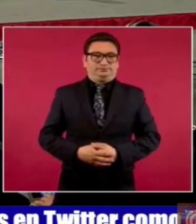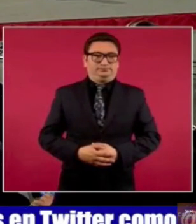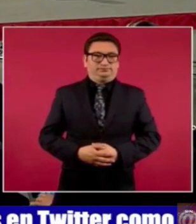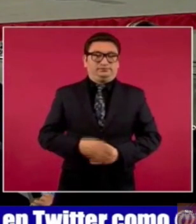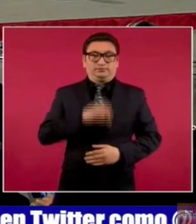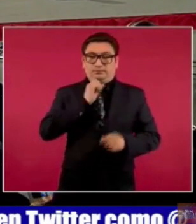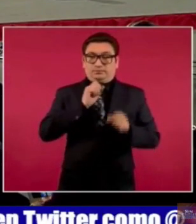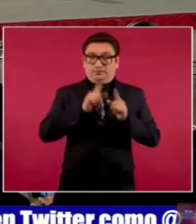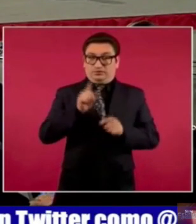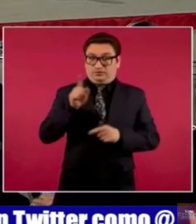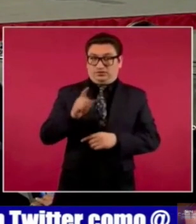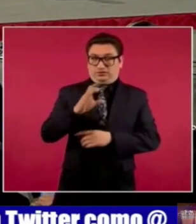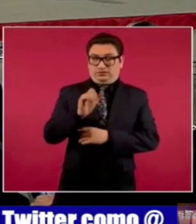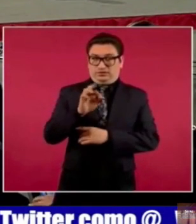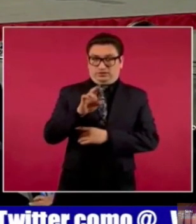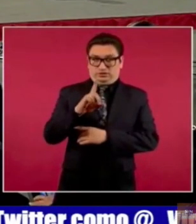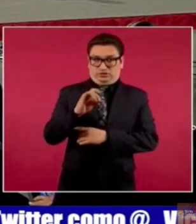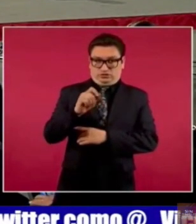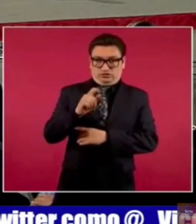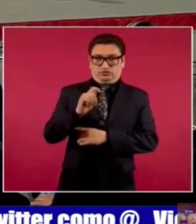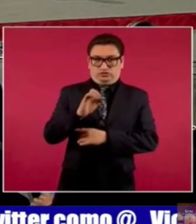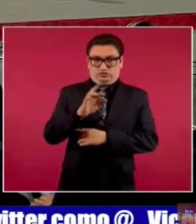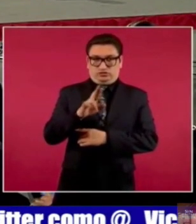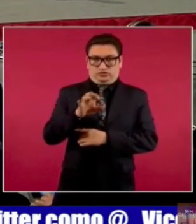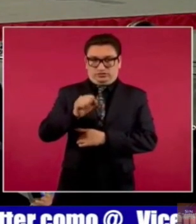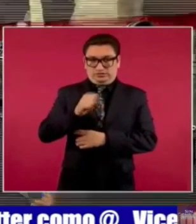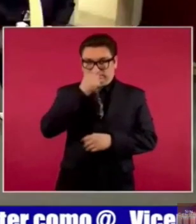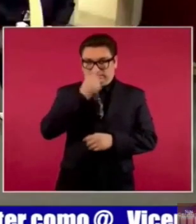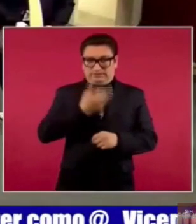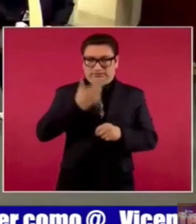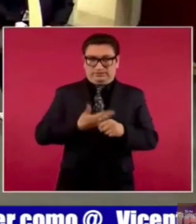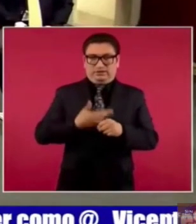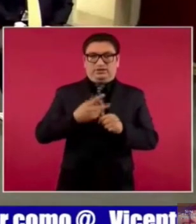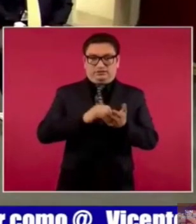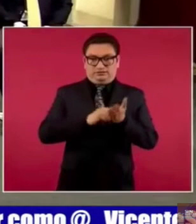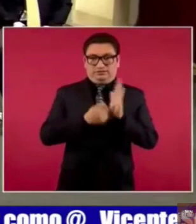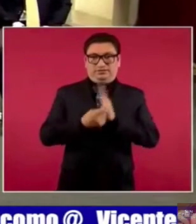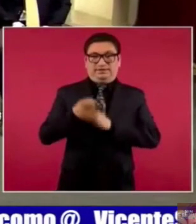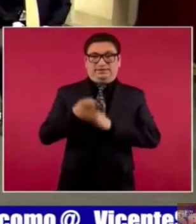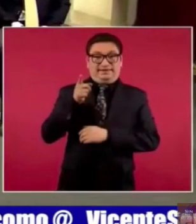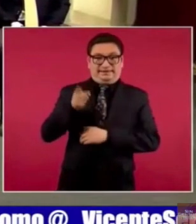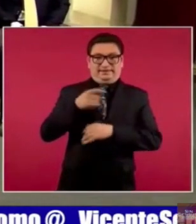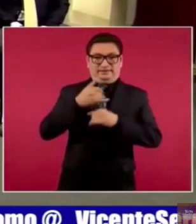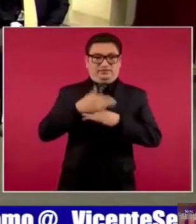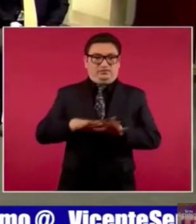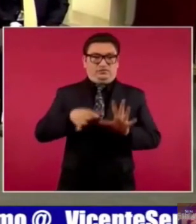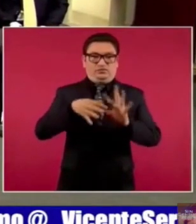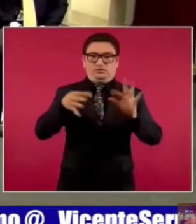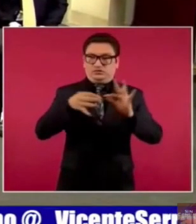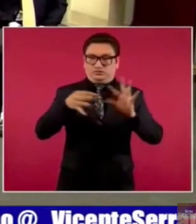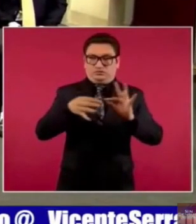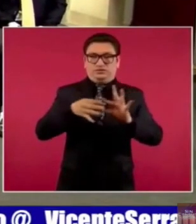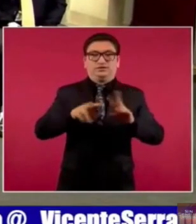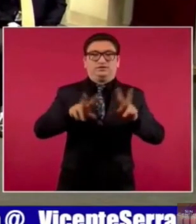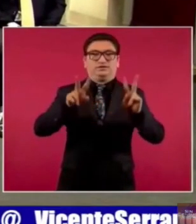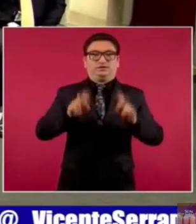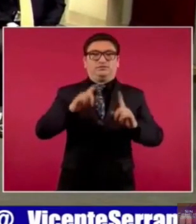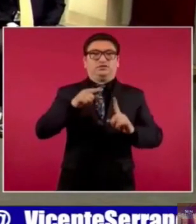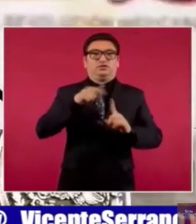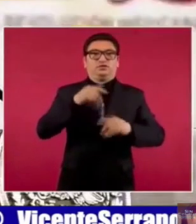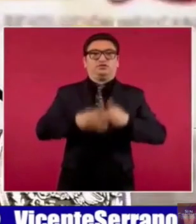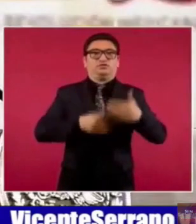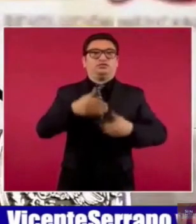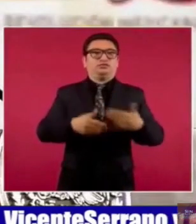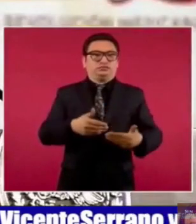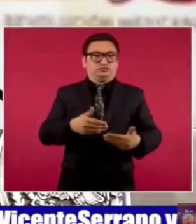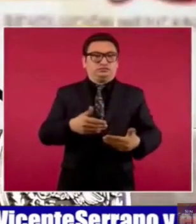Carlos Torres, secretario técnico, va a informar sobre los resultados